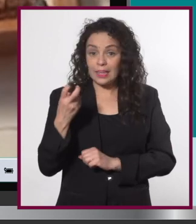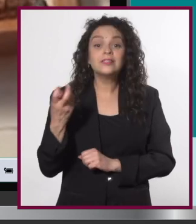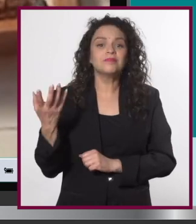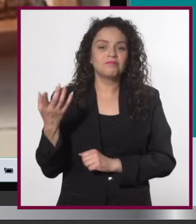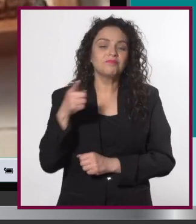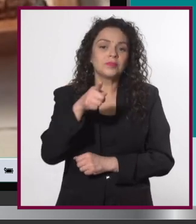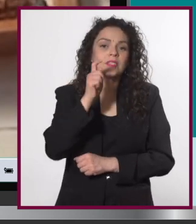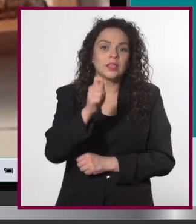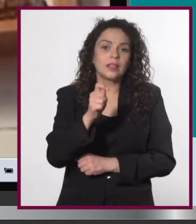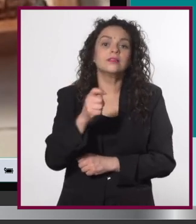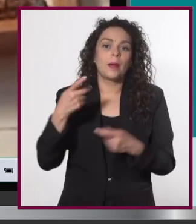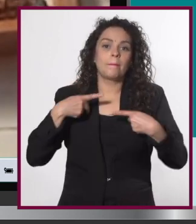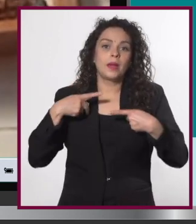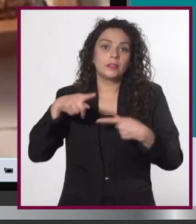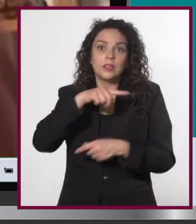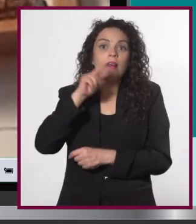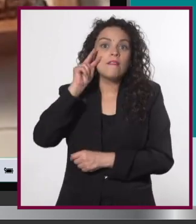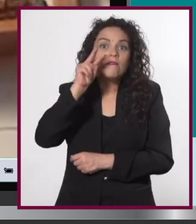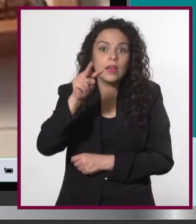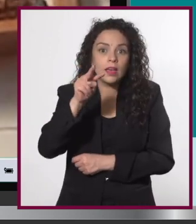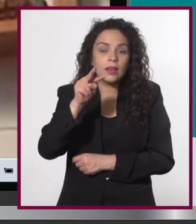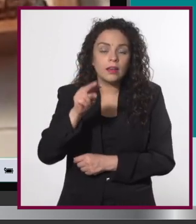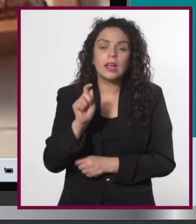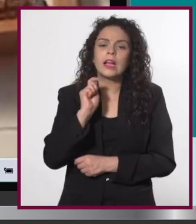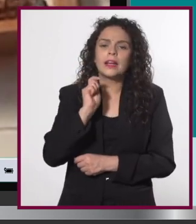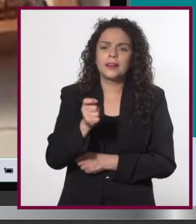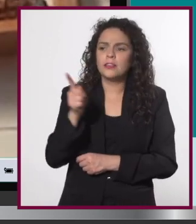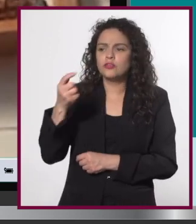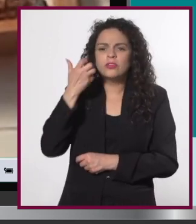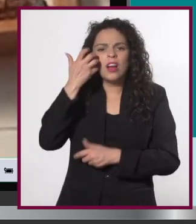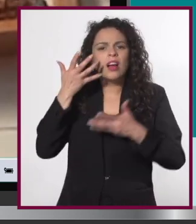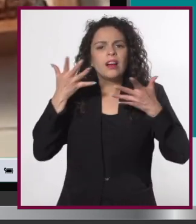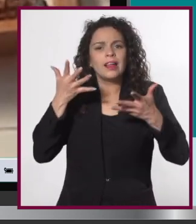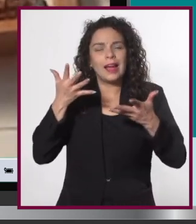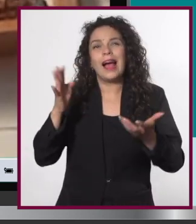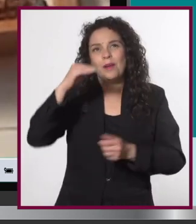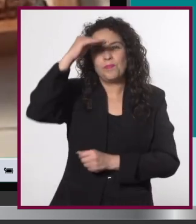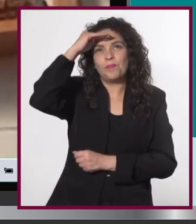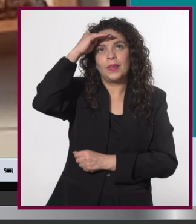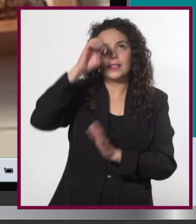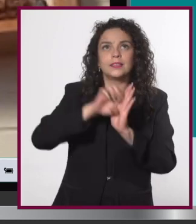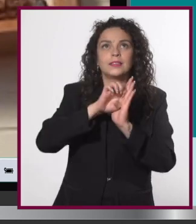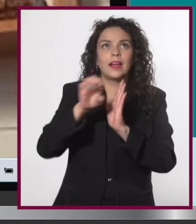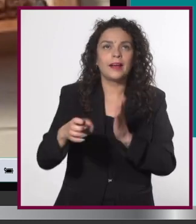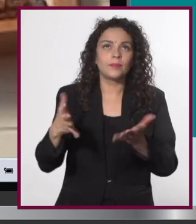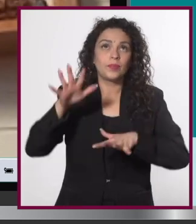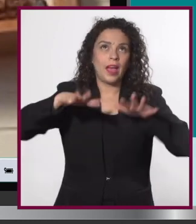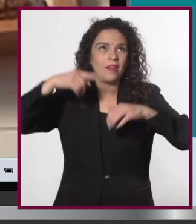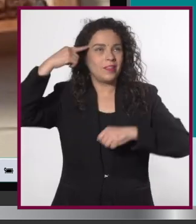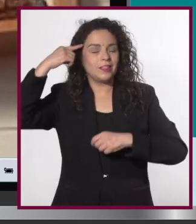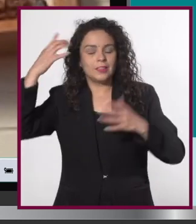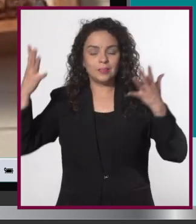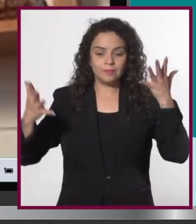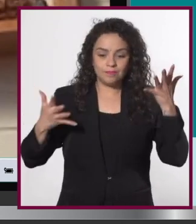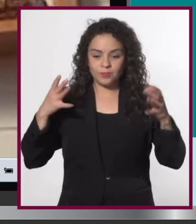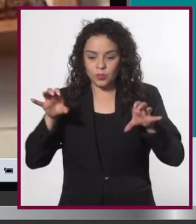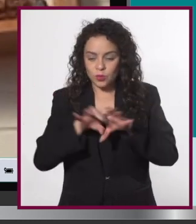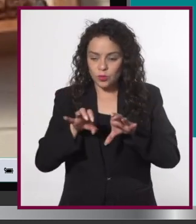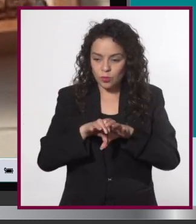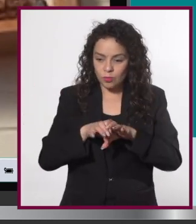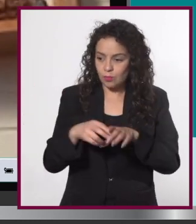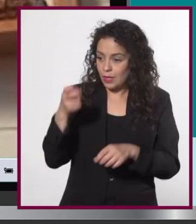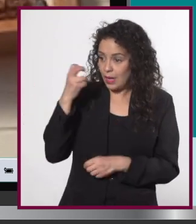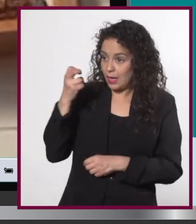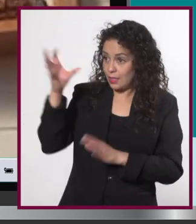tratar de mostrar con tu intención. Muchas veces hay ese debate de decir que el documental tal